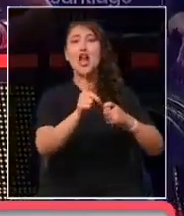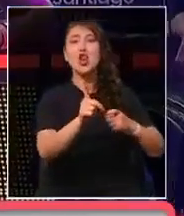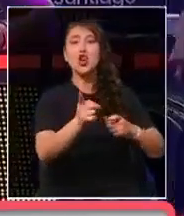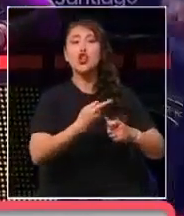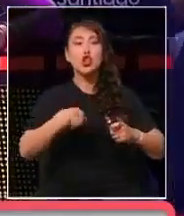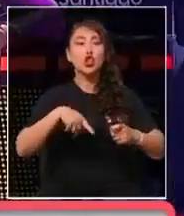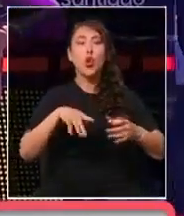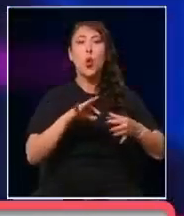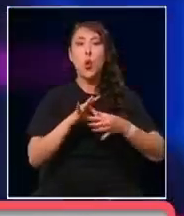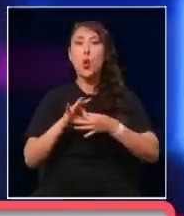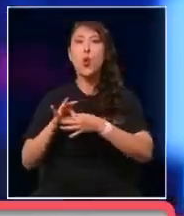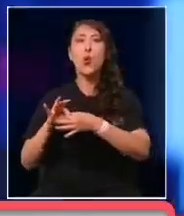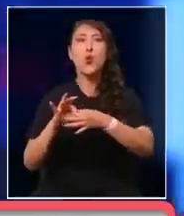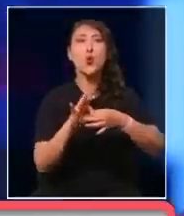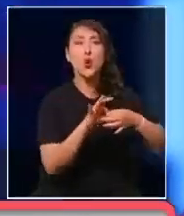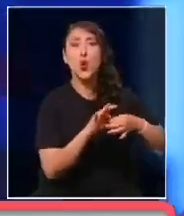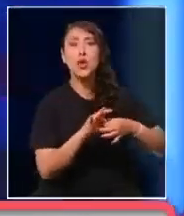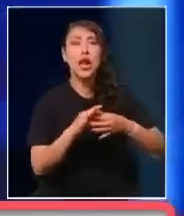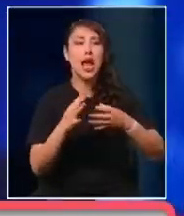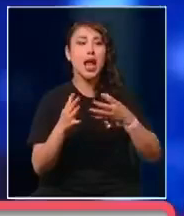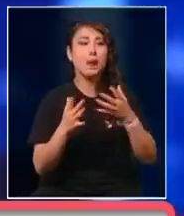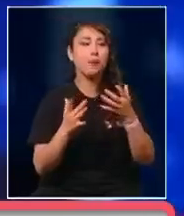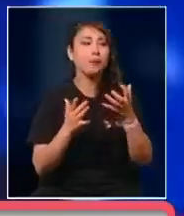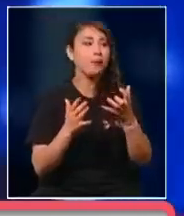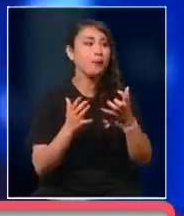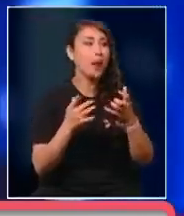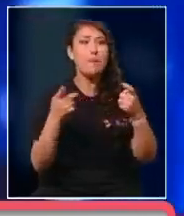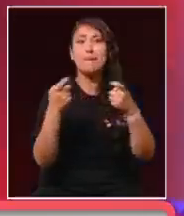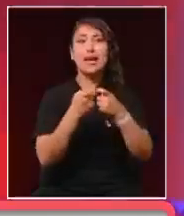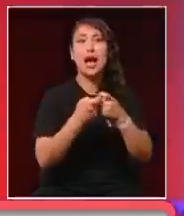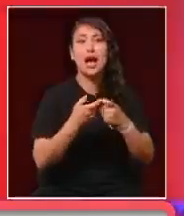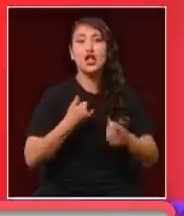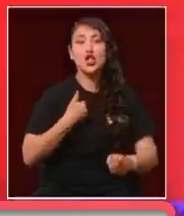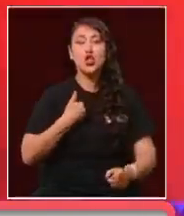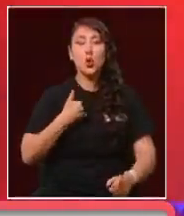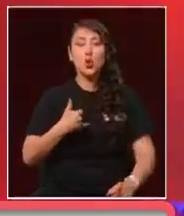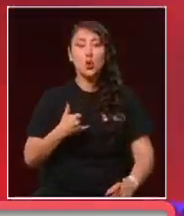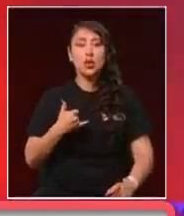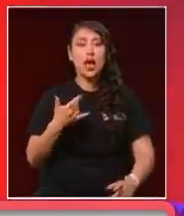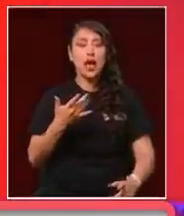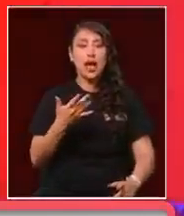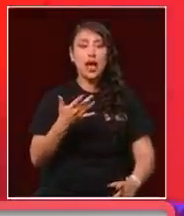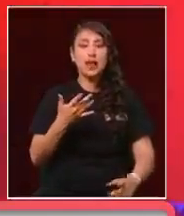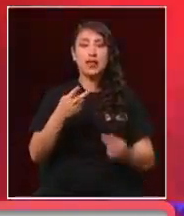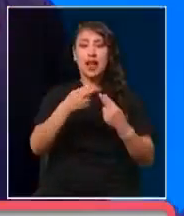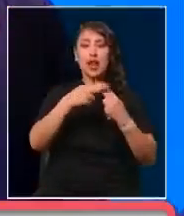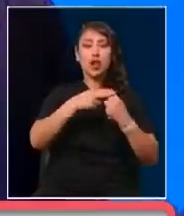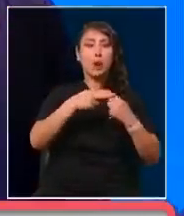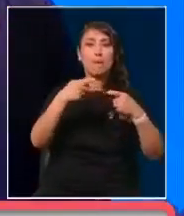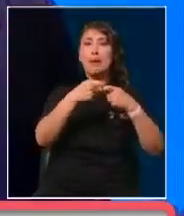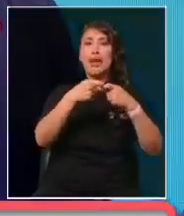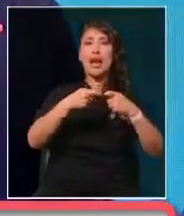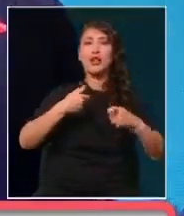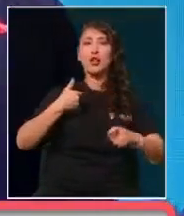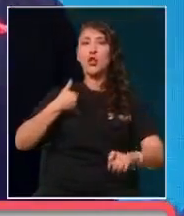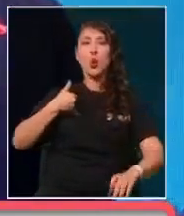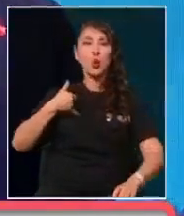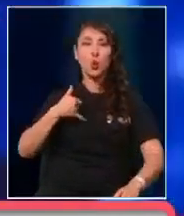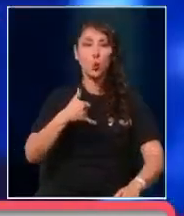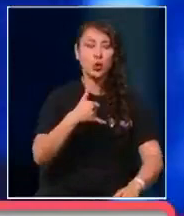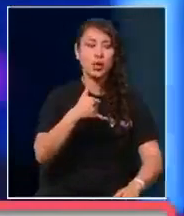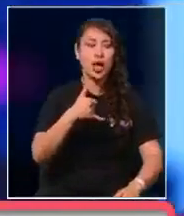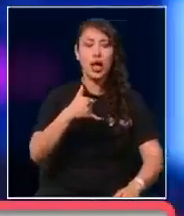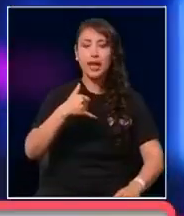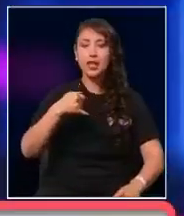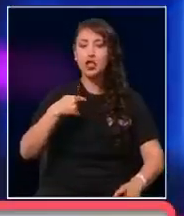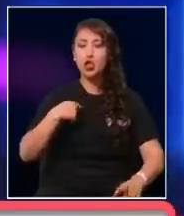unión. No me gusta pelear. Somos en el teletón. Y aunque